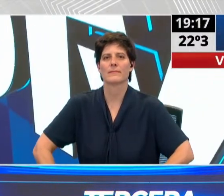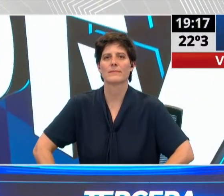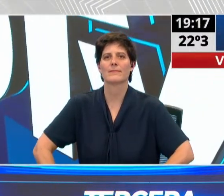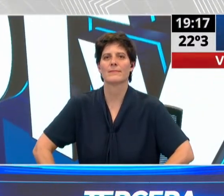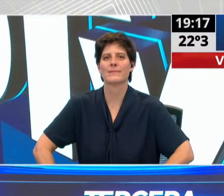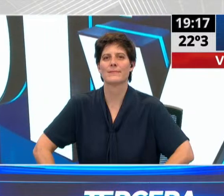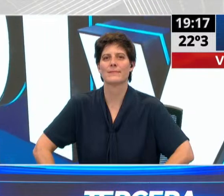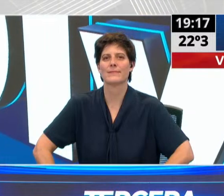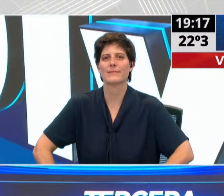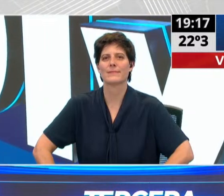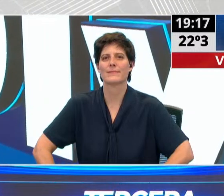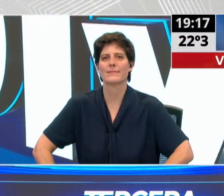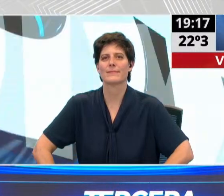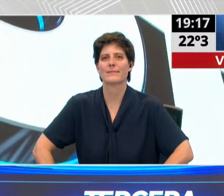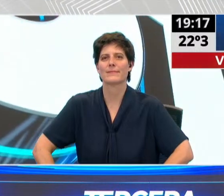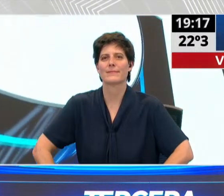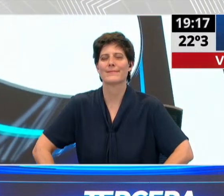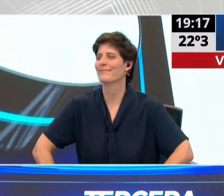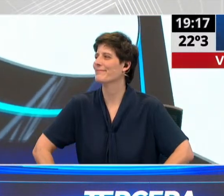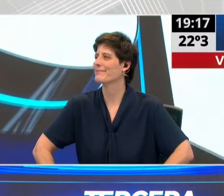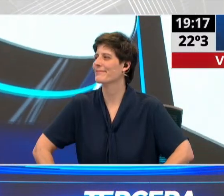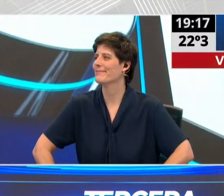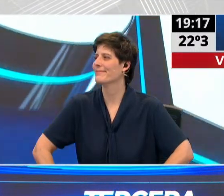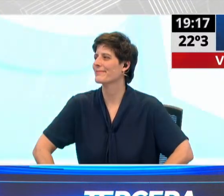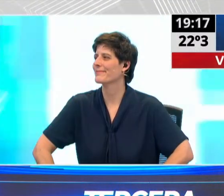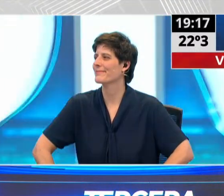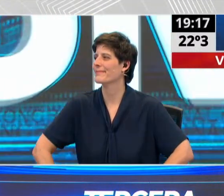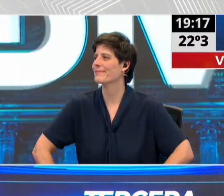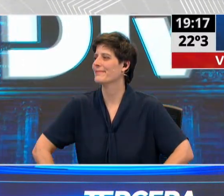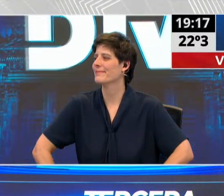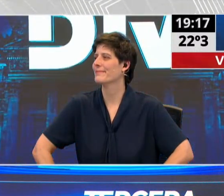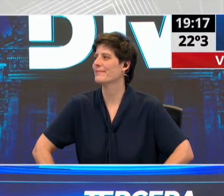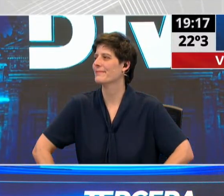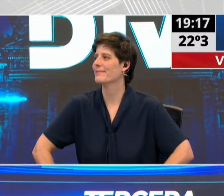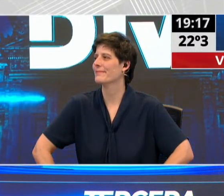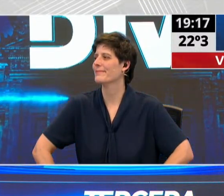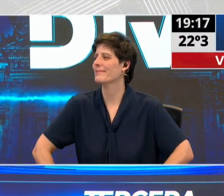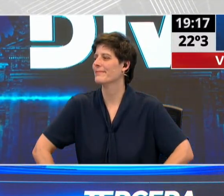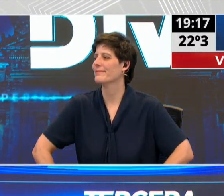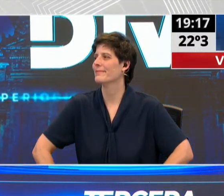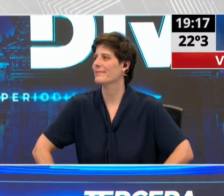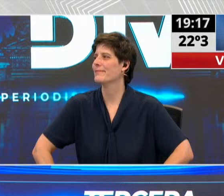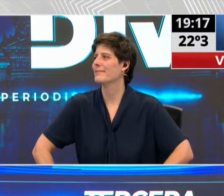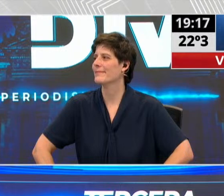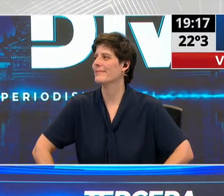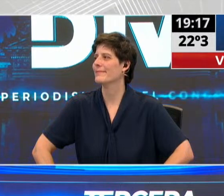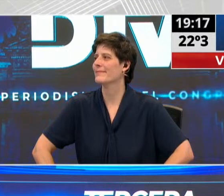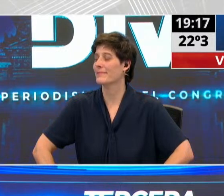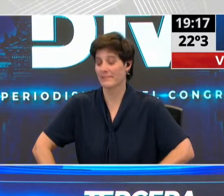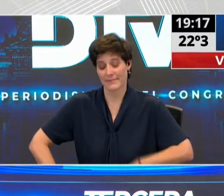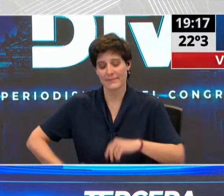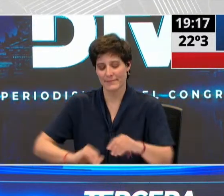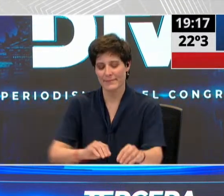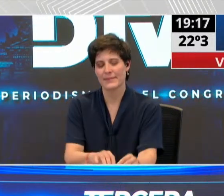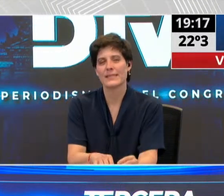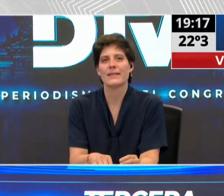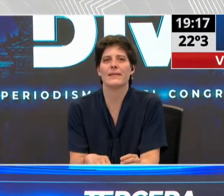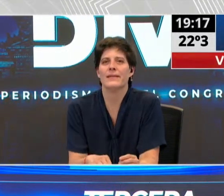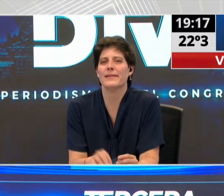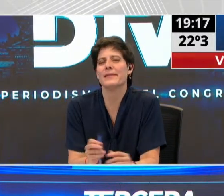con mayor fuerza, pero luego del cuarto intermedio en el que se vio obligado Martín Menem para tratar de retomar un poco y reconducir la